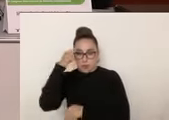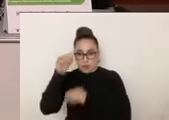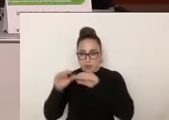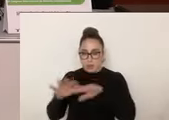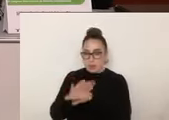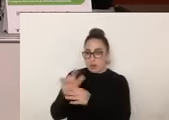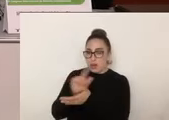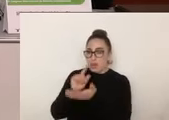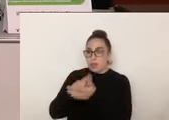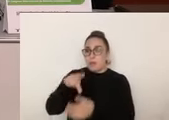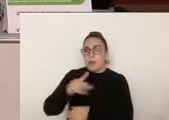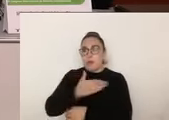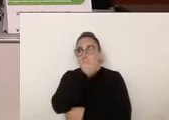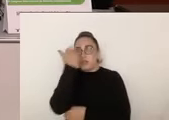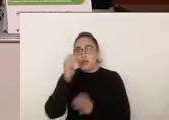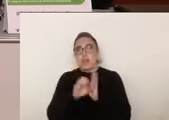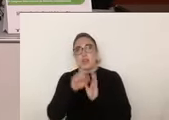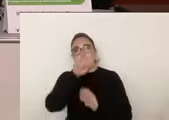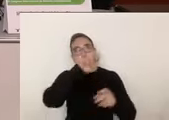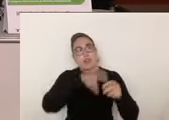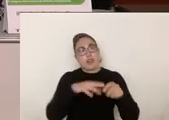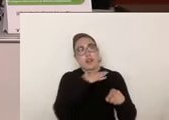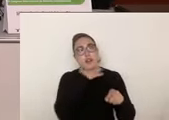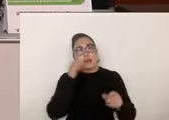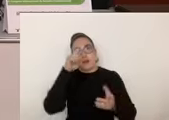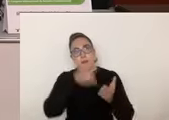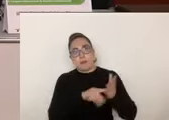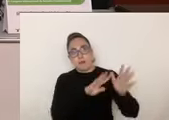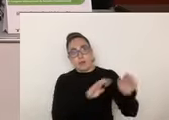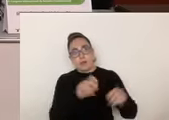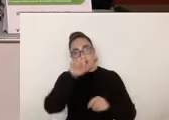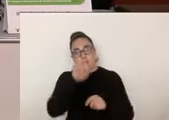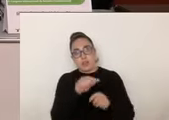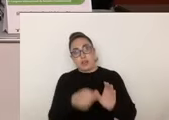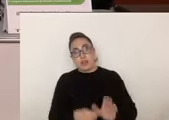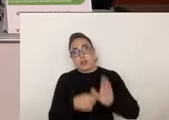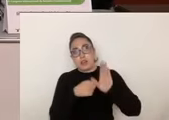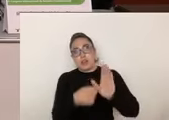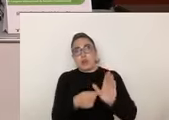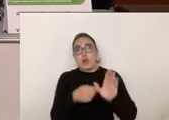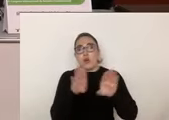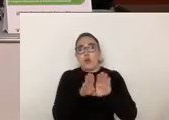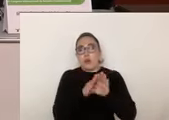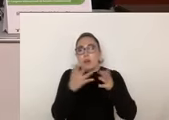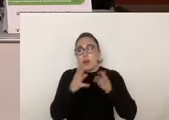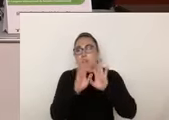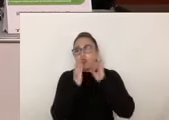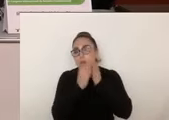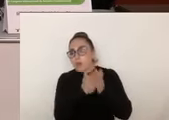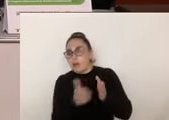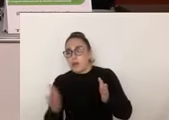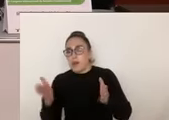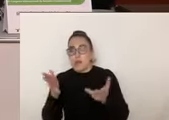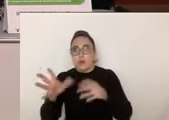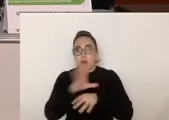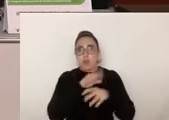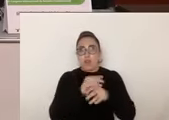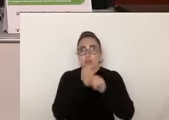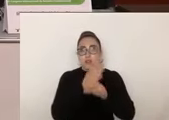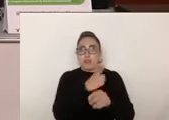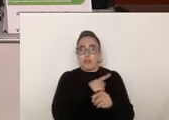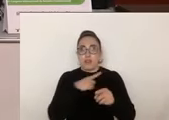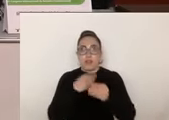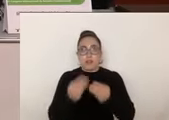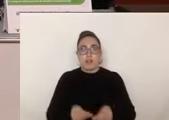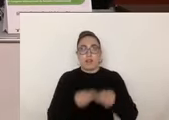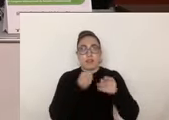lo que llamaban en Alemania en los años 70 y luego desapareció de la discusión, la metódica legislativa. ¿Qué información tienen que tener los legisladores para hacer una buena